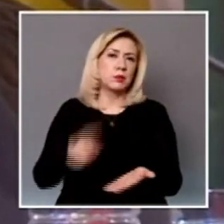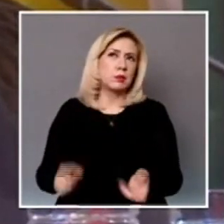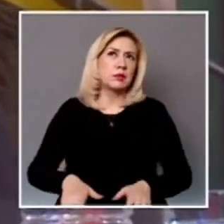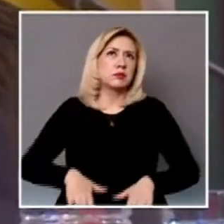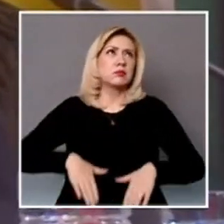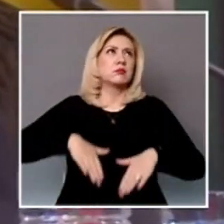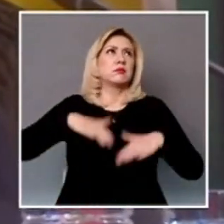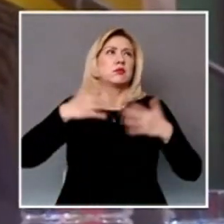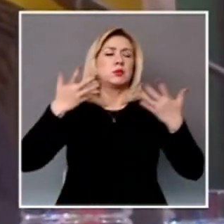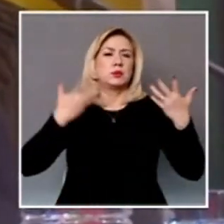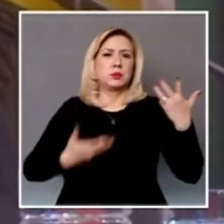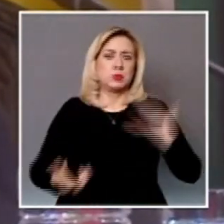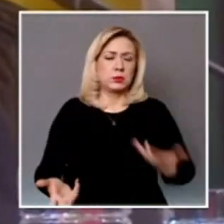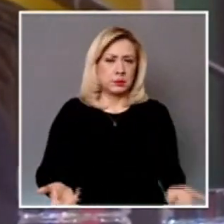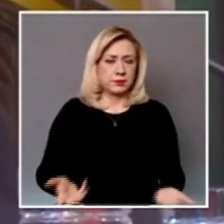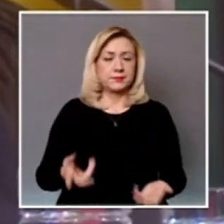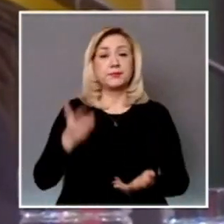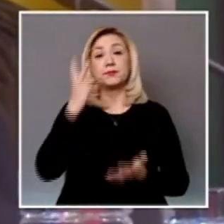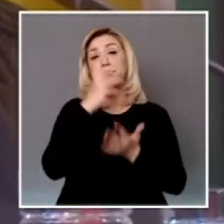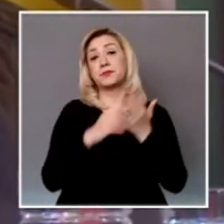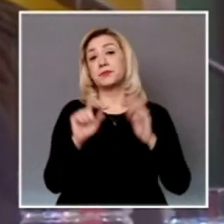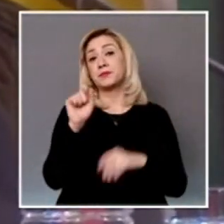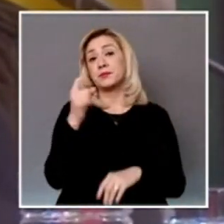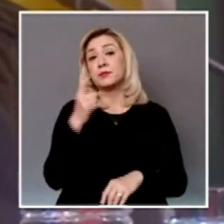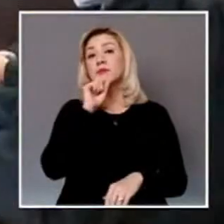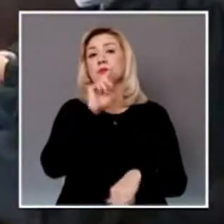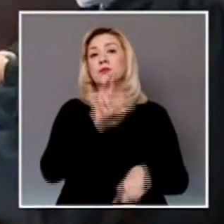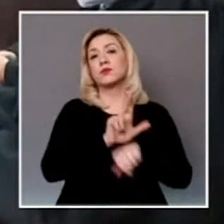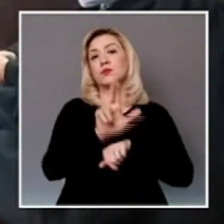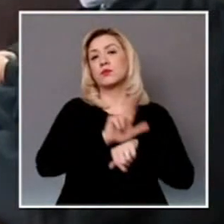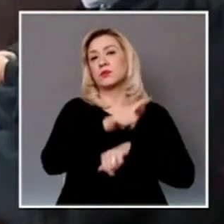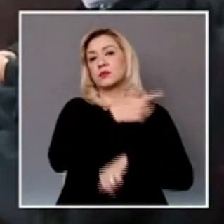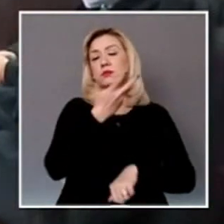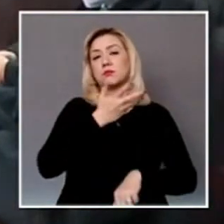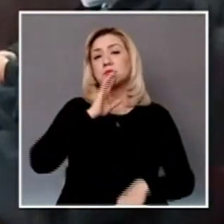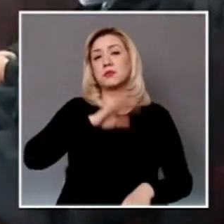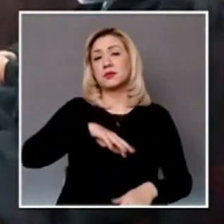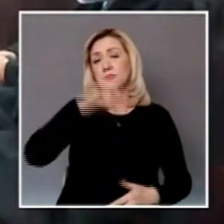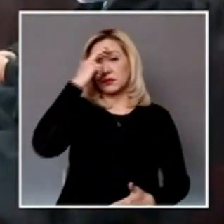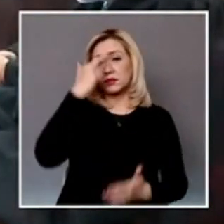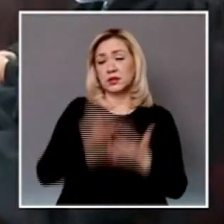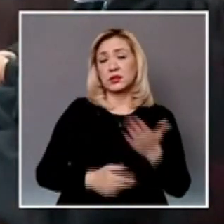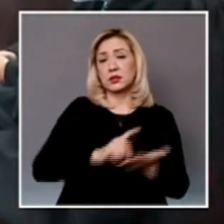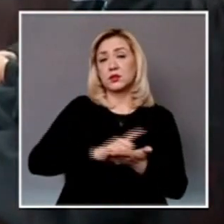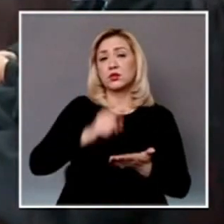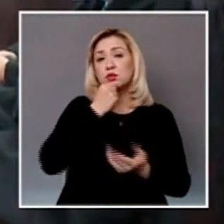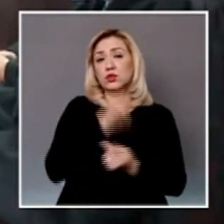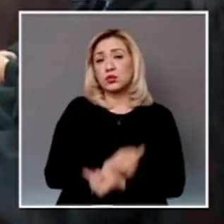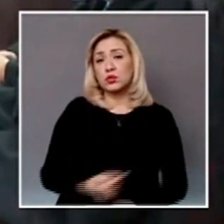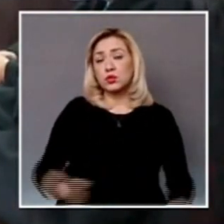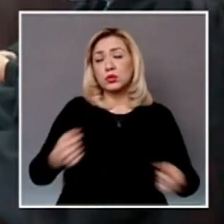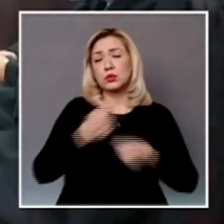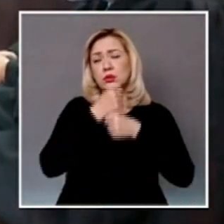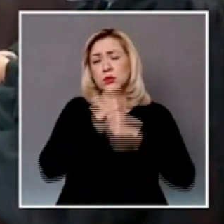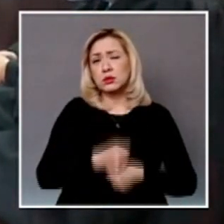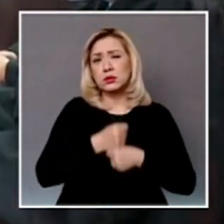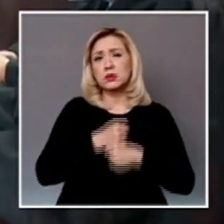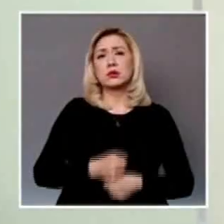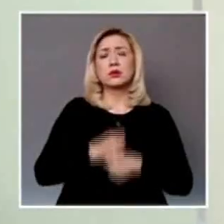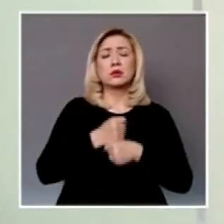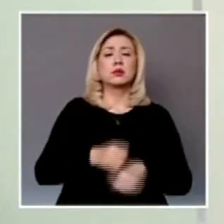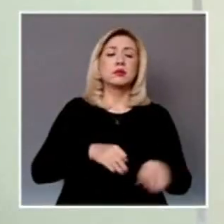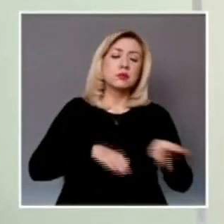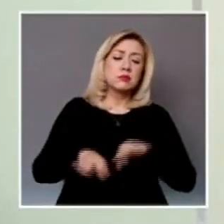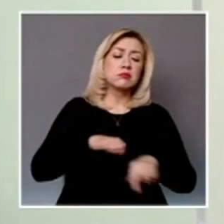2021, responsabilizó a Honduras por violaciones a los derechos de las infancias que sufrieron accidentes mientras trabajaban para